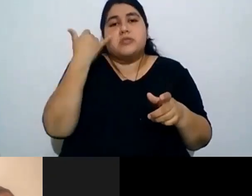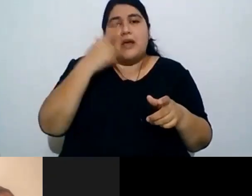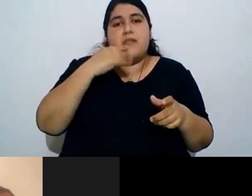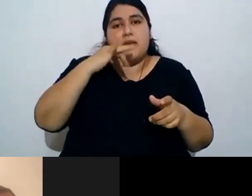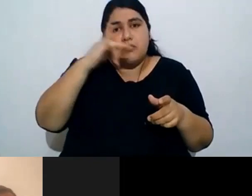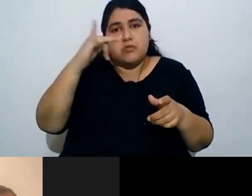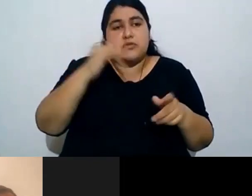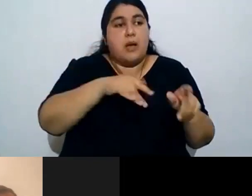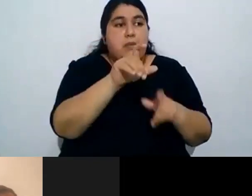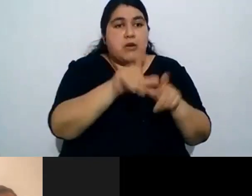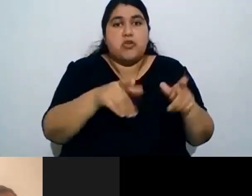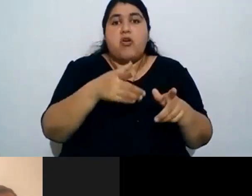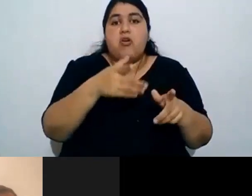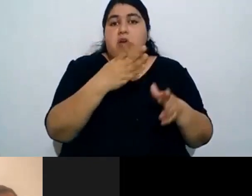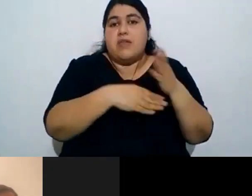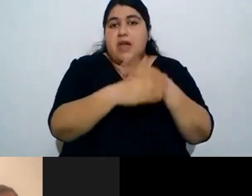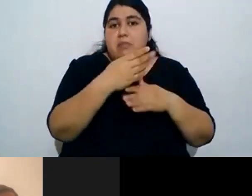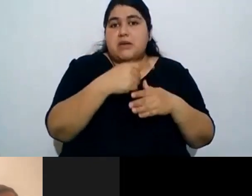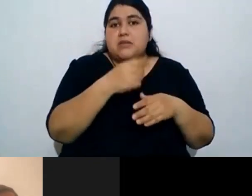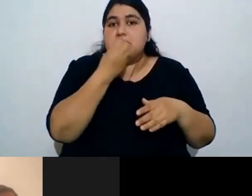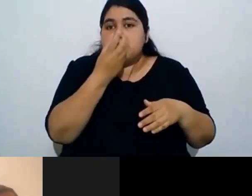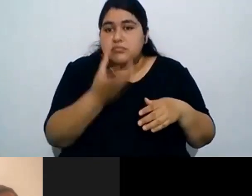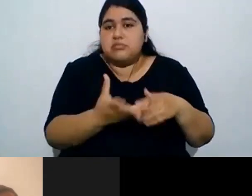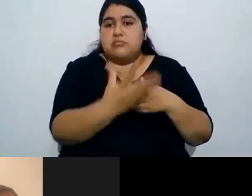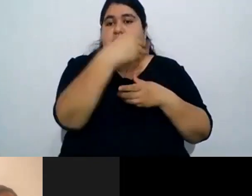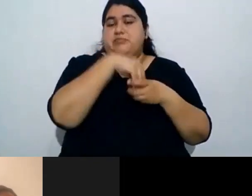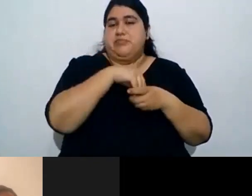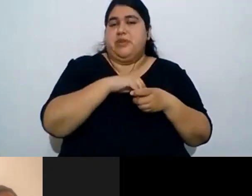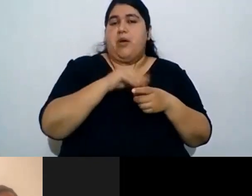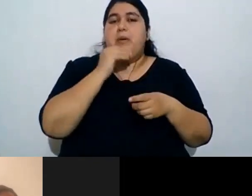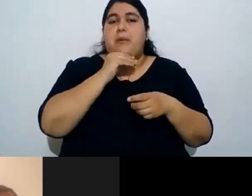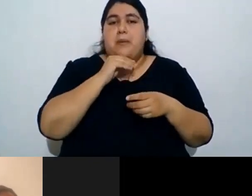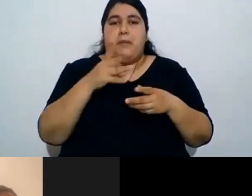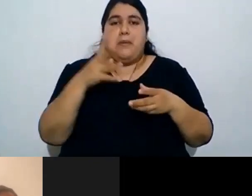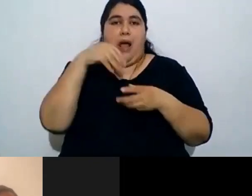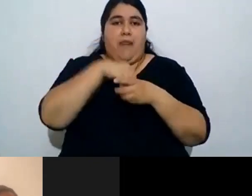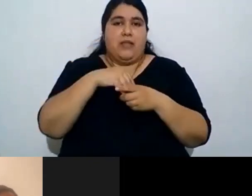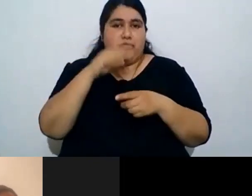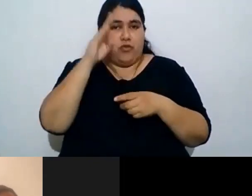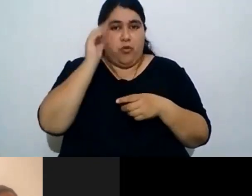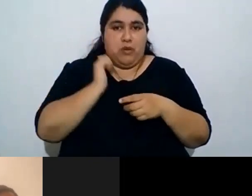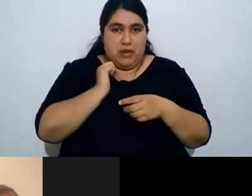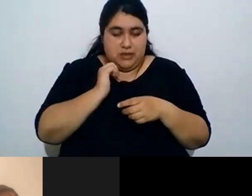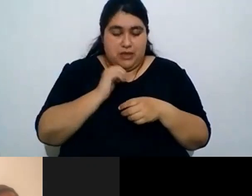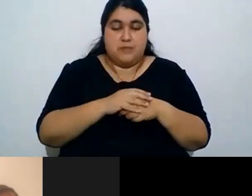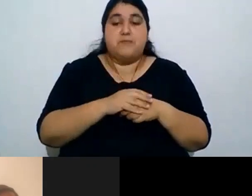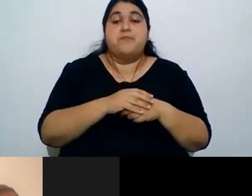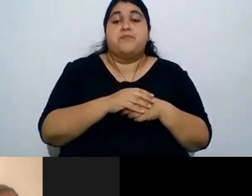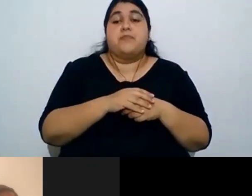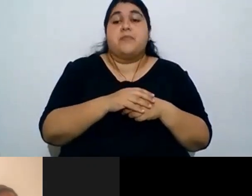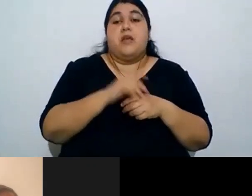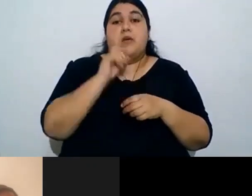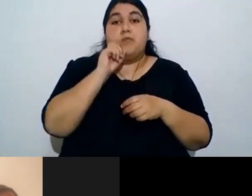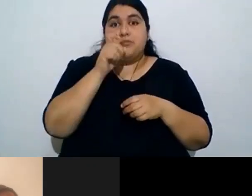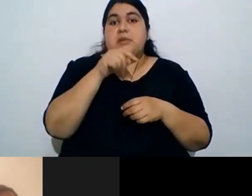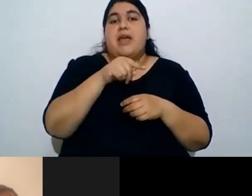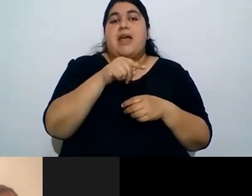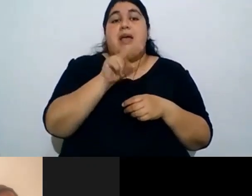con discapacidad que han sido pasadas como falsos positivos. Eso claramente es lo que decía Vicente Spitia,